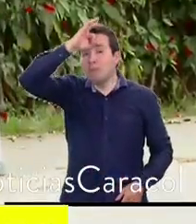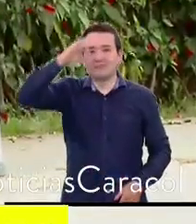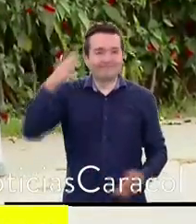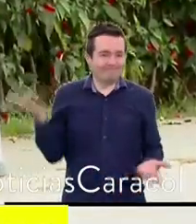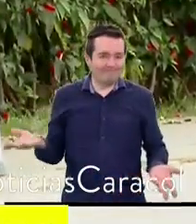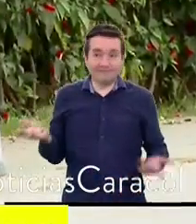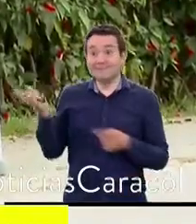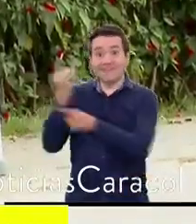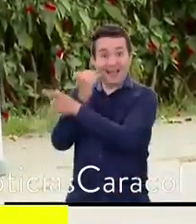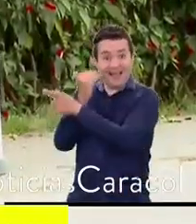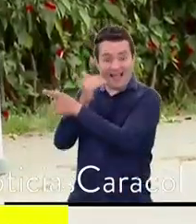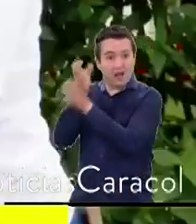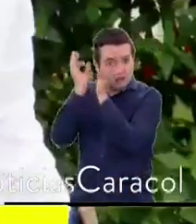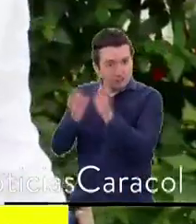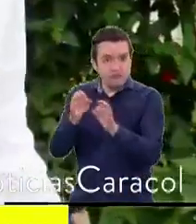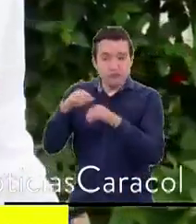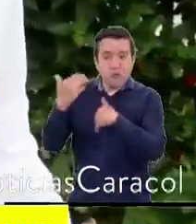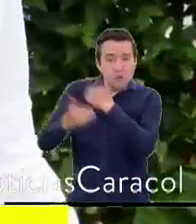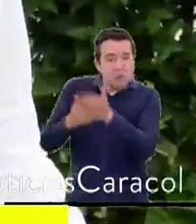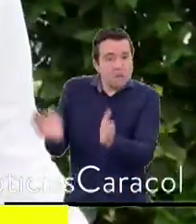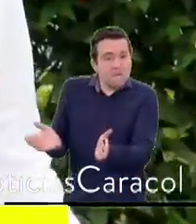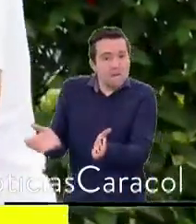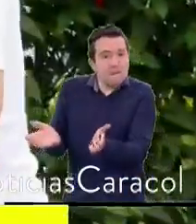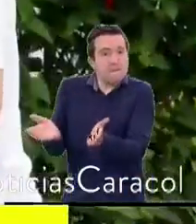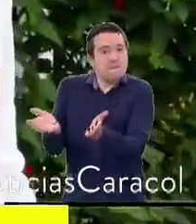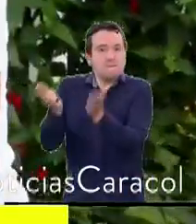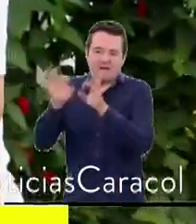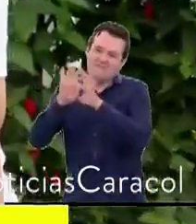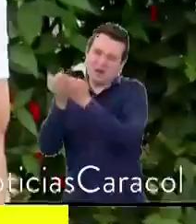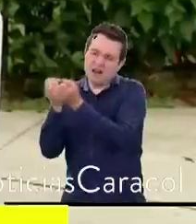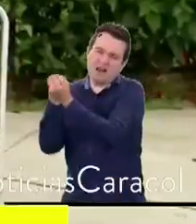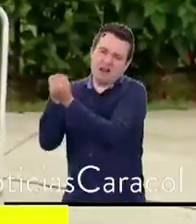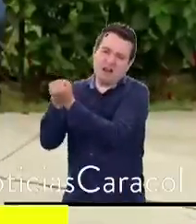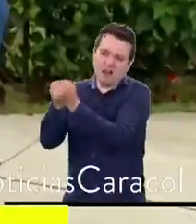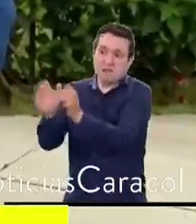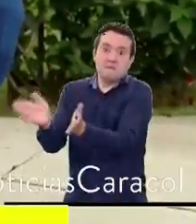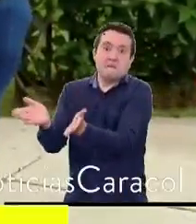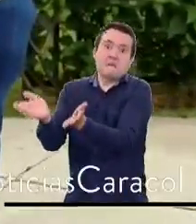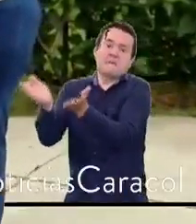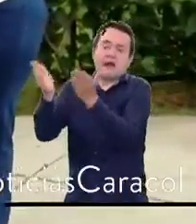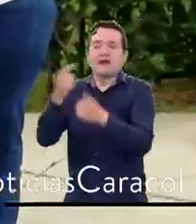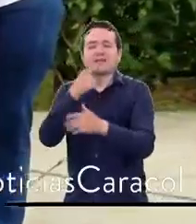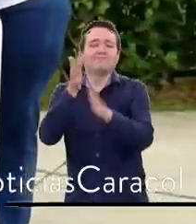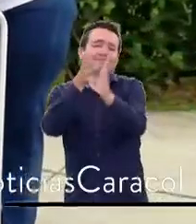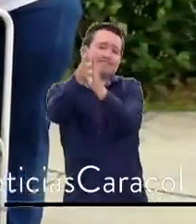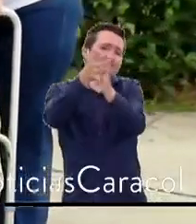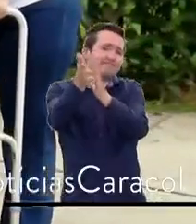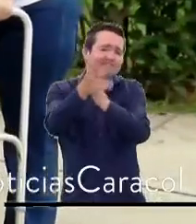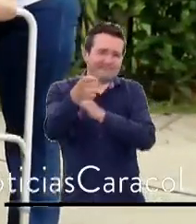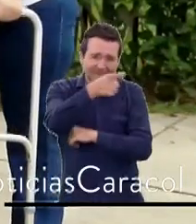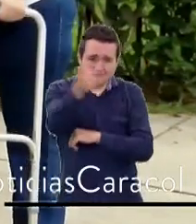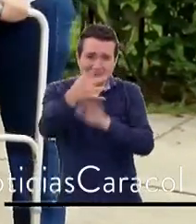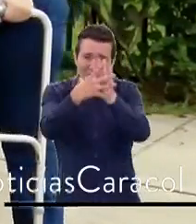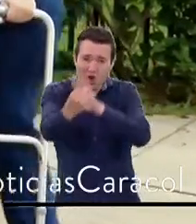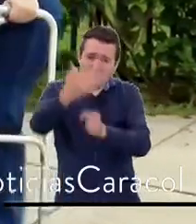el proceso de recuperación de la mano de su familia, comparte su experiencia para que más personas no tengan que pasar por la difícil situación que padeció.